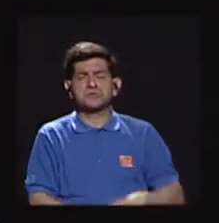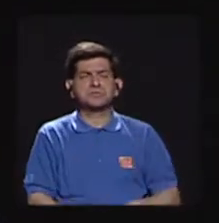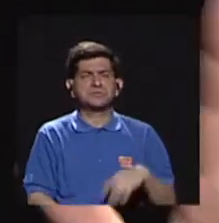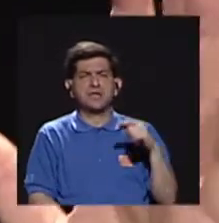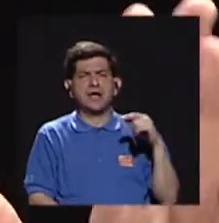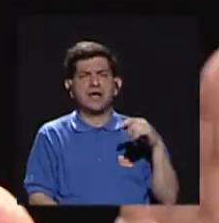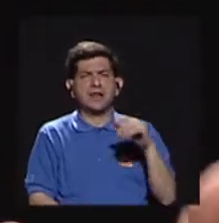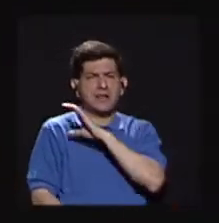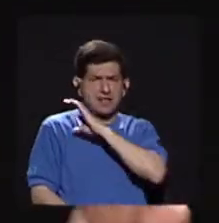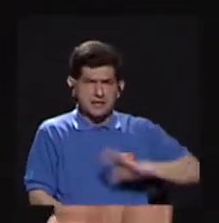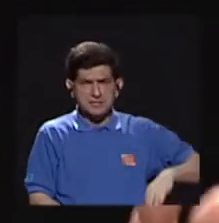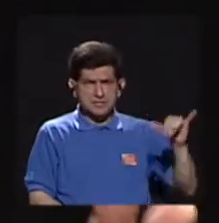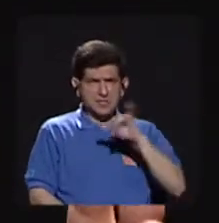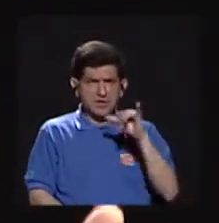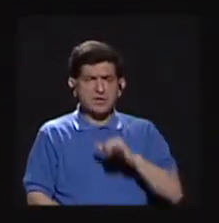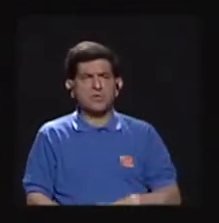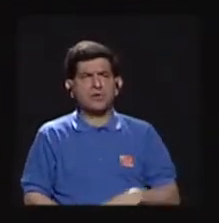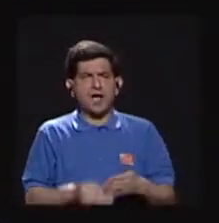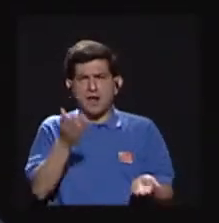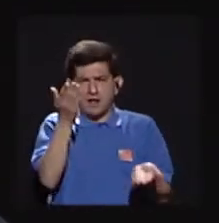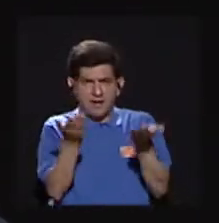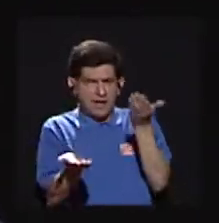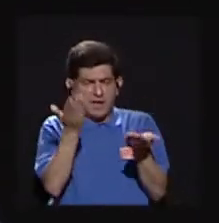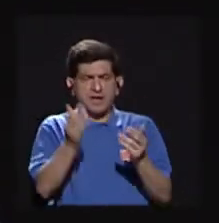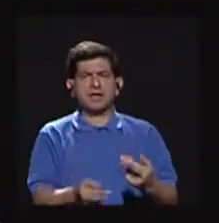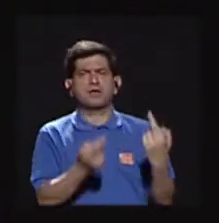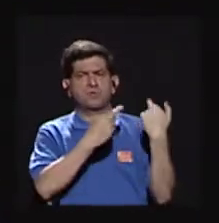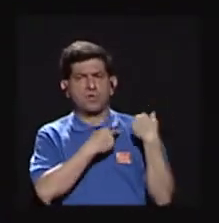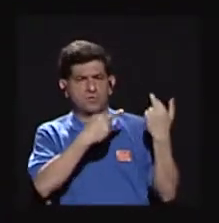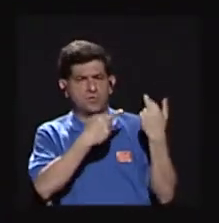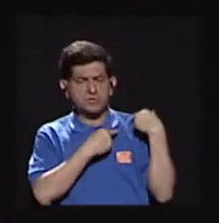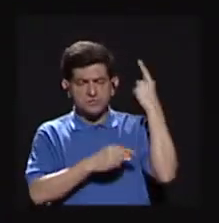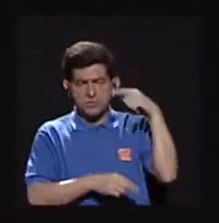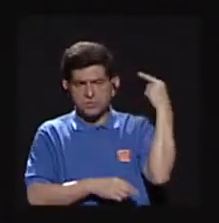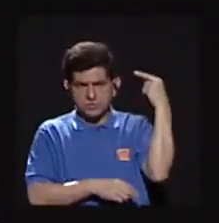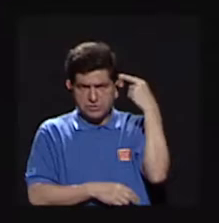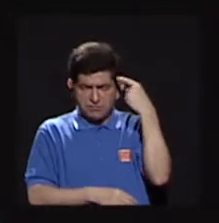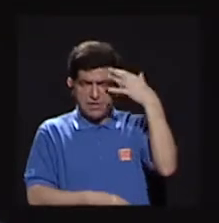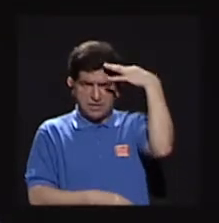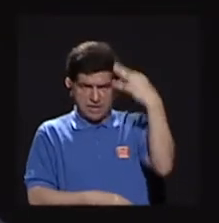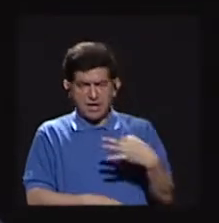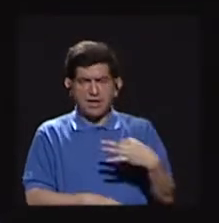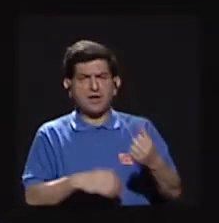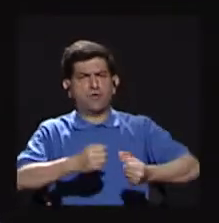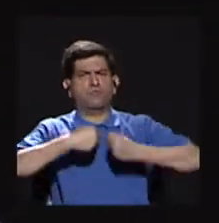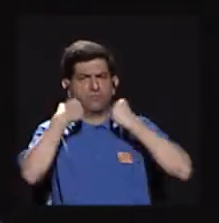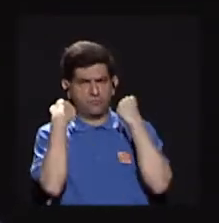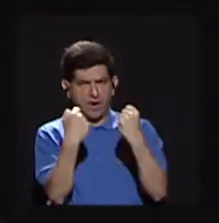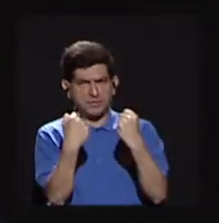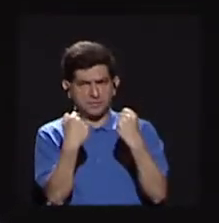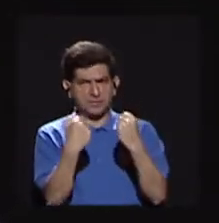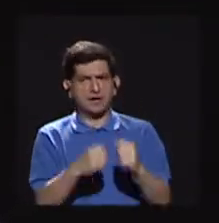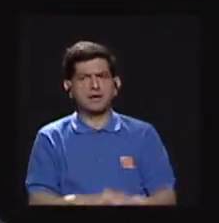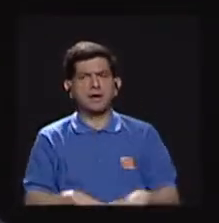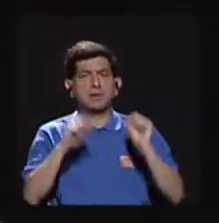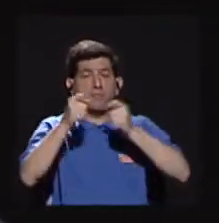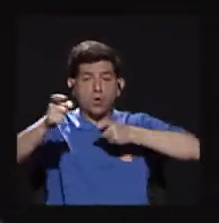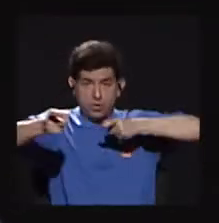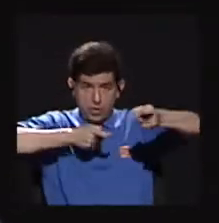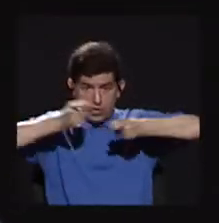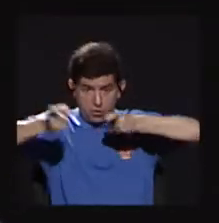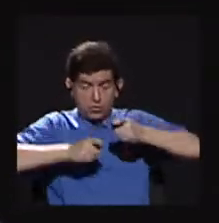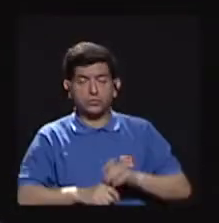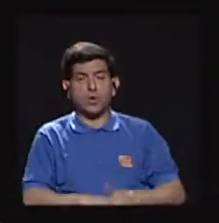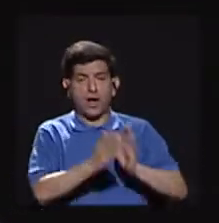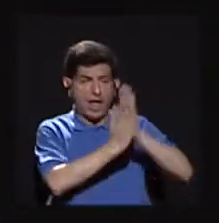llamamos de esta idea de un equilibrio entre la responsabilidad del estado que creo que debe ser fuerte para controlar los excesos